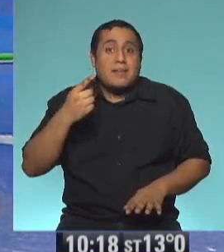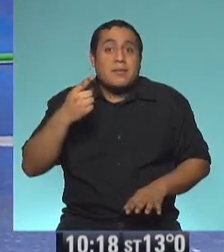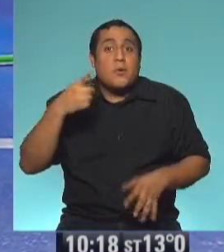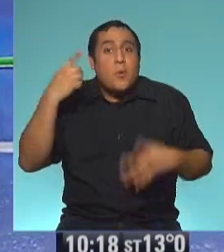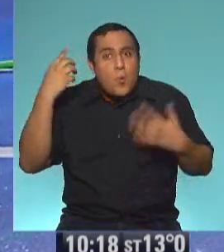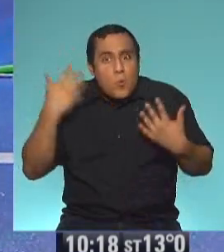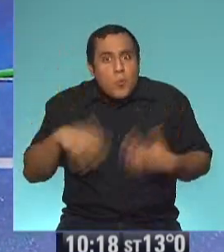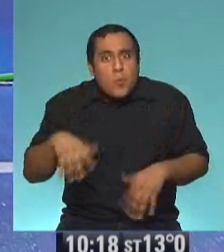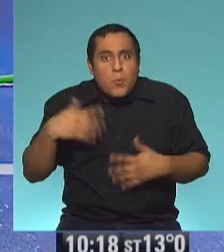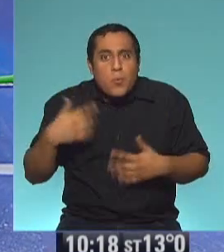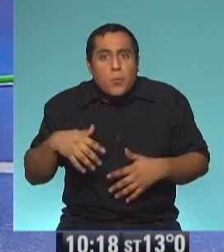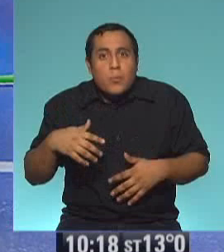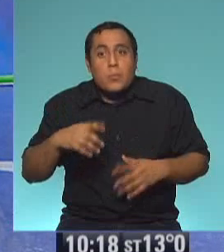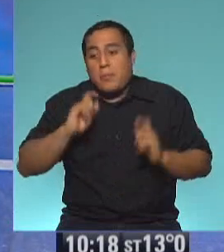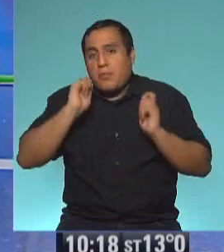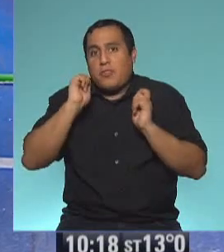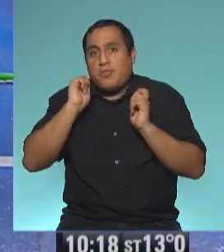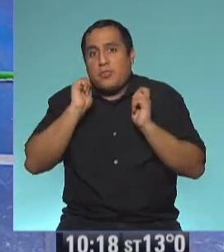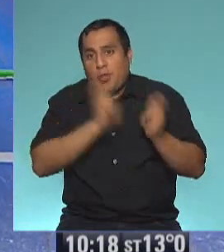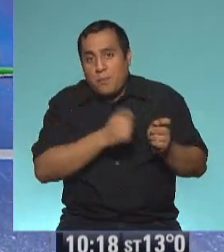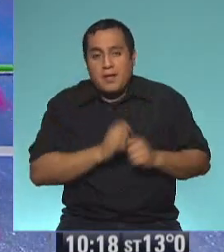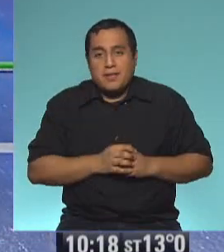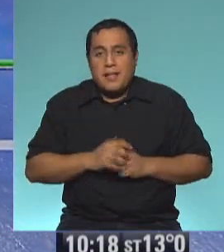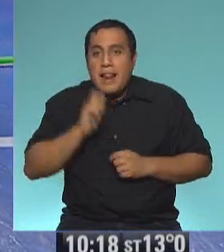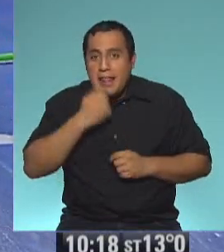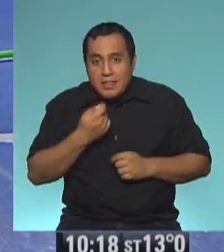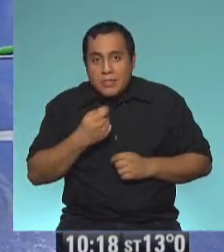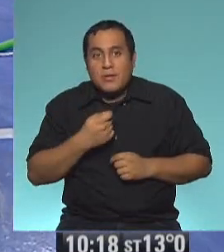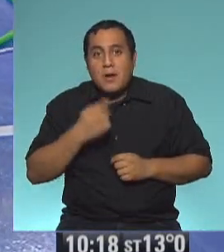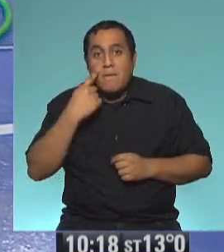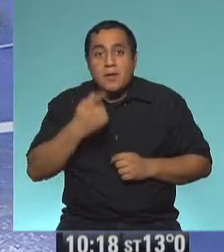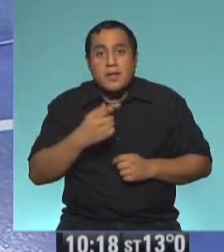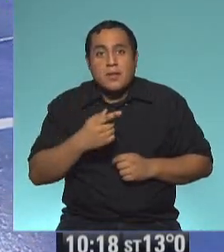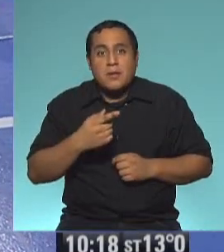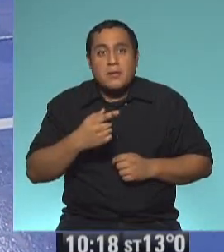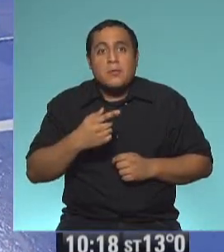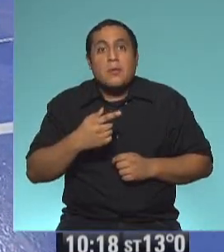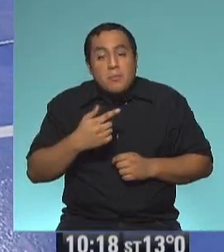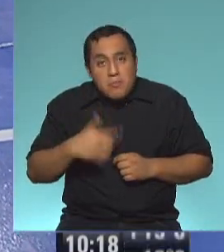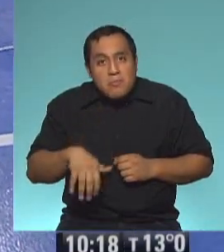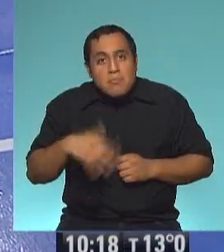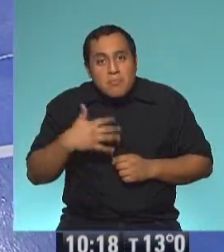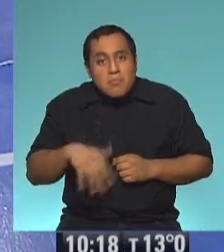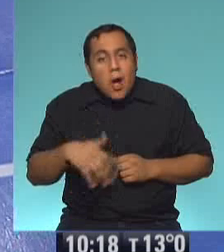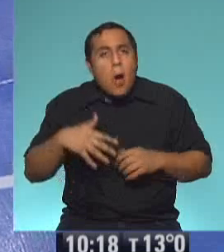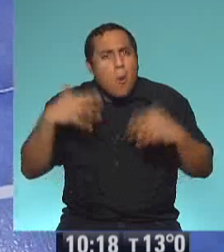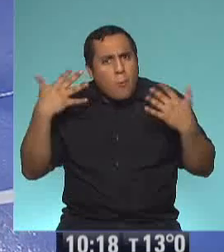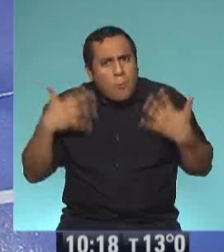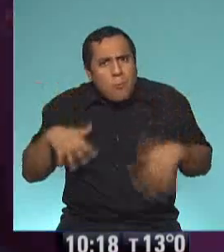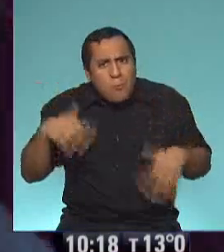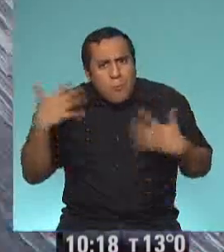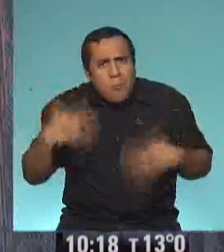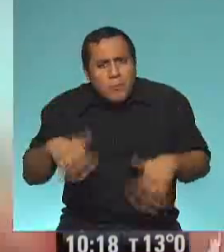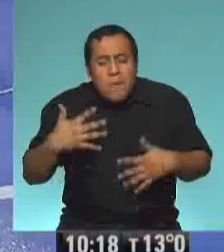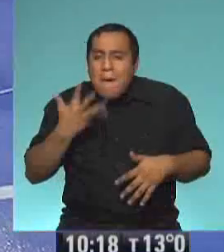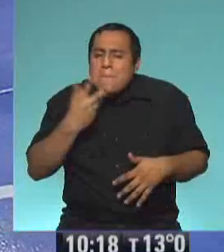¡Uy, mira! Esto, Fer, te lo podés poner vos. ¡Ay, qué lindo! A ver, a ver, a ver, a ver, a ver. Mira, mira, mira, mira, mira. ¡Wow!